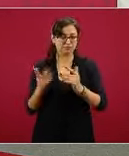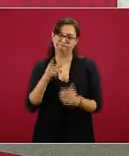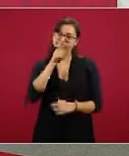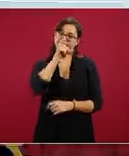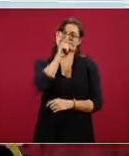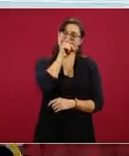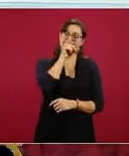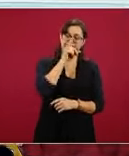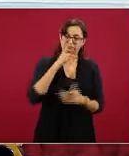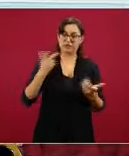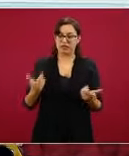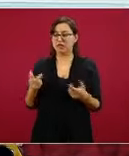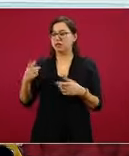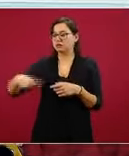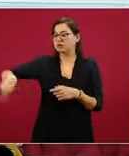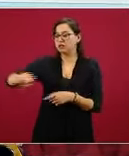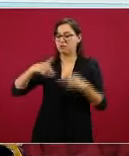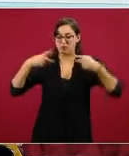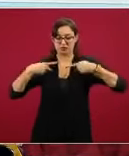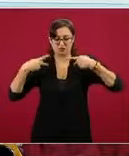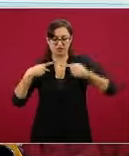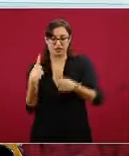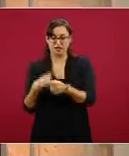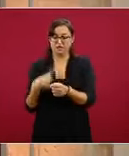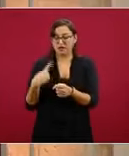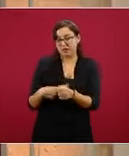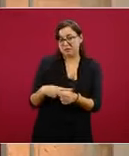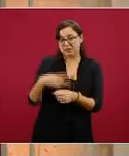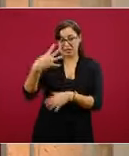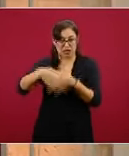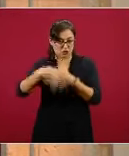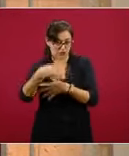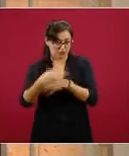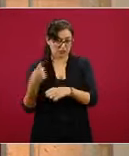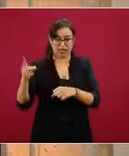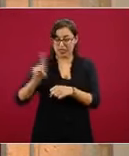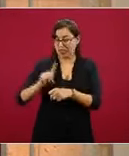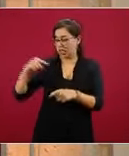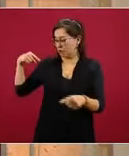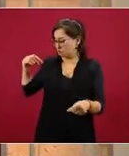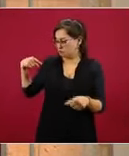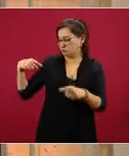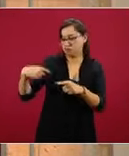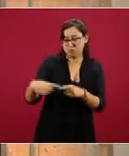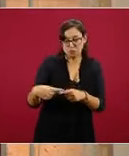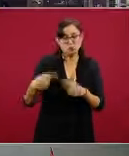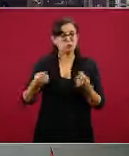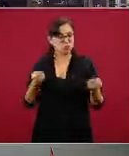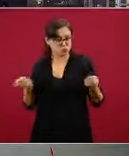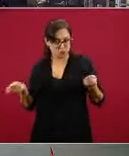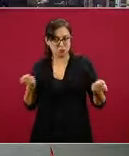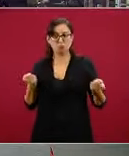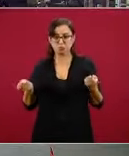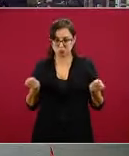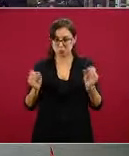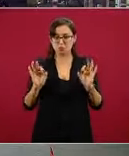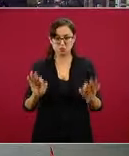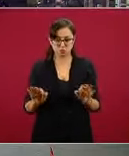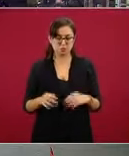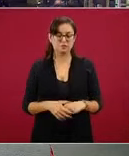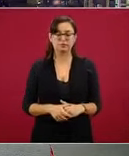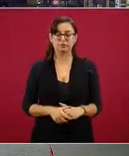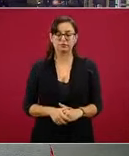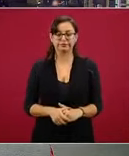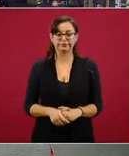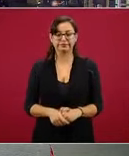epidemia activa en el país, dado que este porcentaje son de las personas que iniciaron con signos y síntomas en los